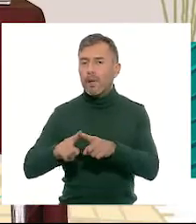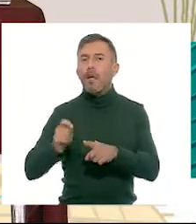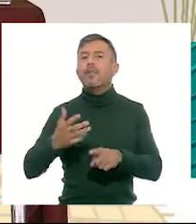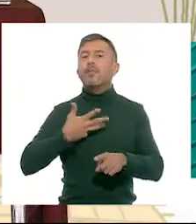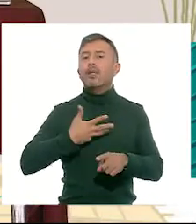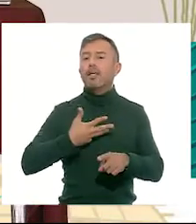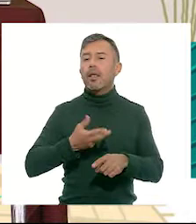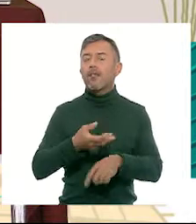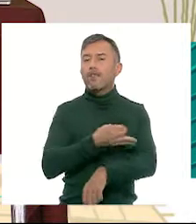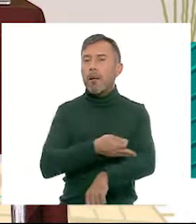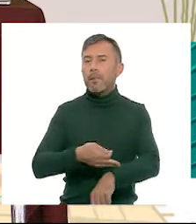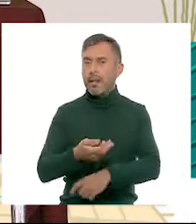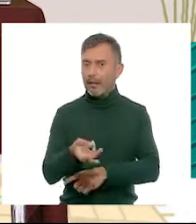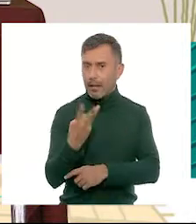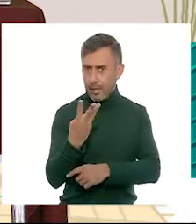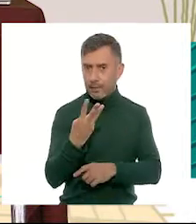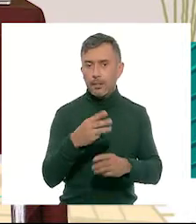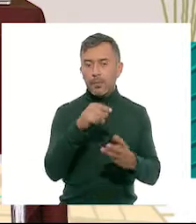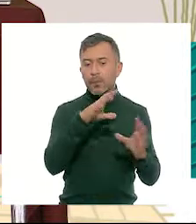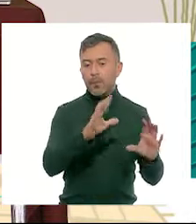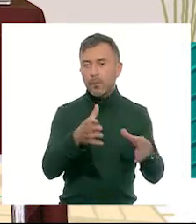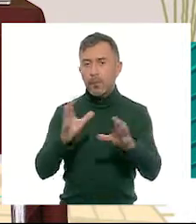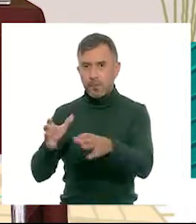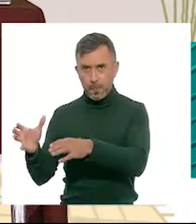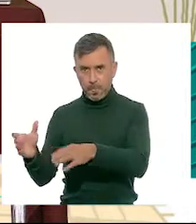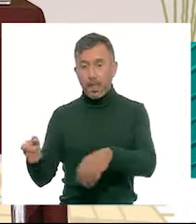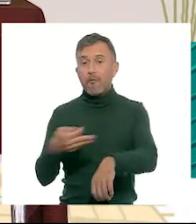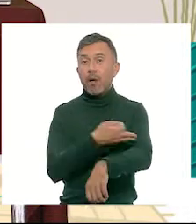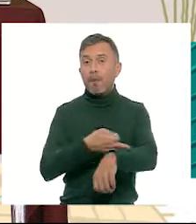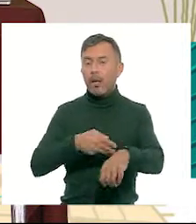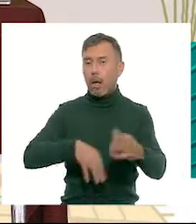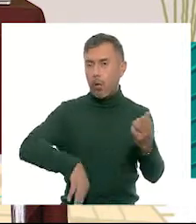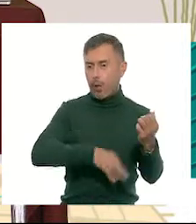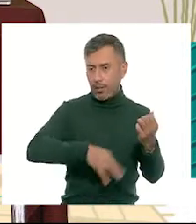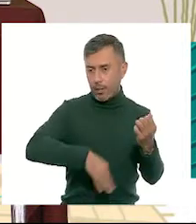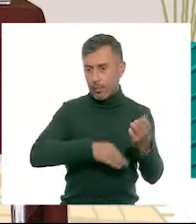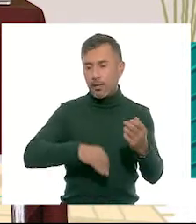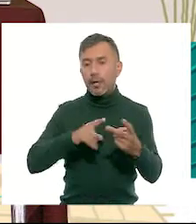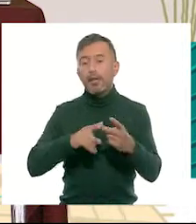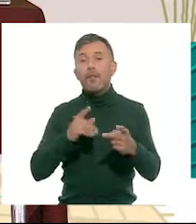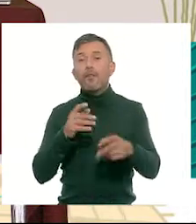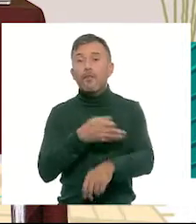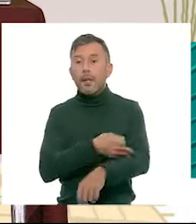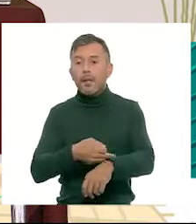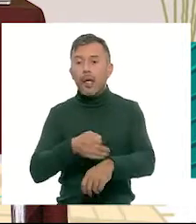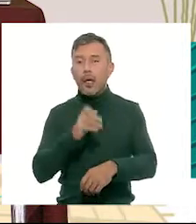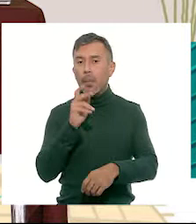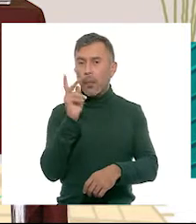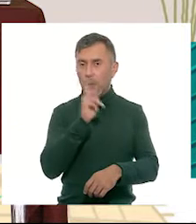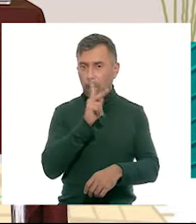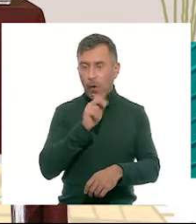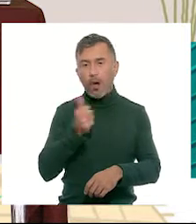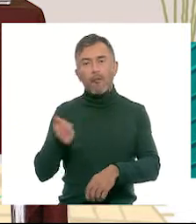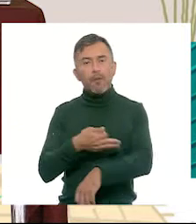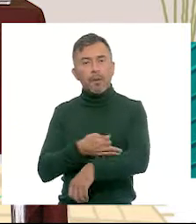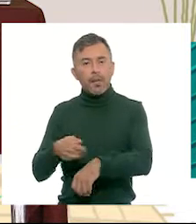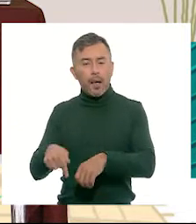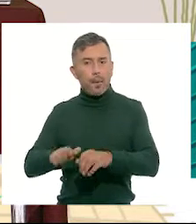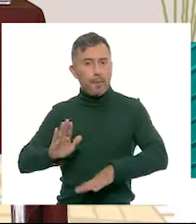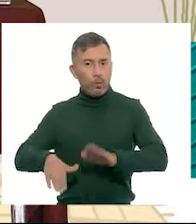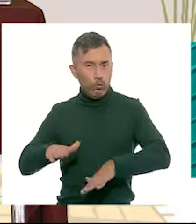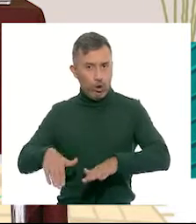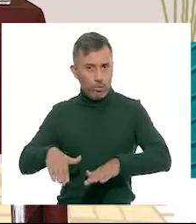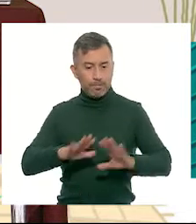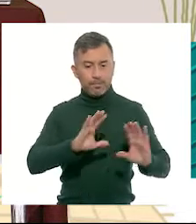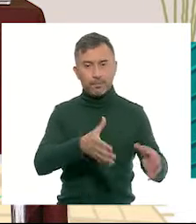instrumentos. La familia de las cuerdas, la familia de los alientos y la familia de las percusiones. Por ahora